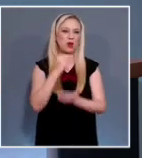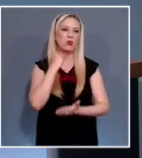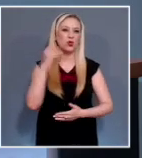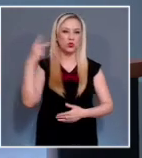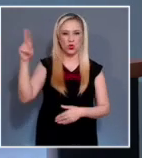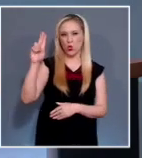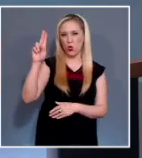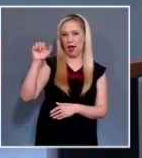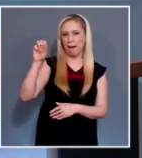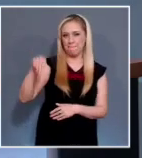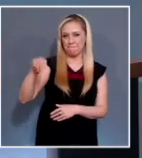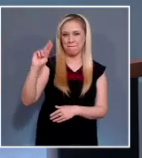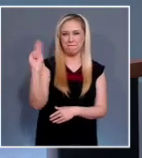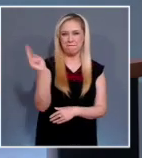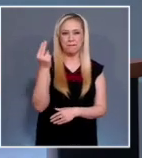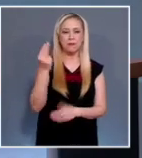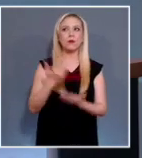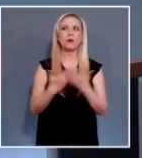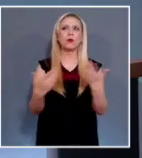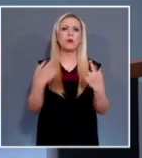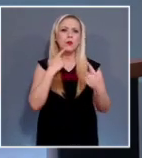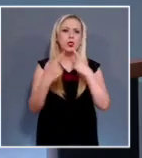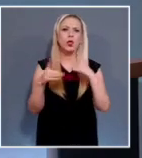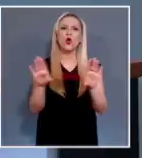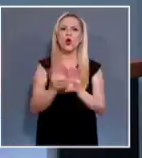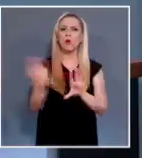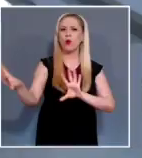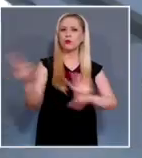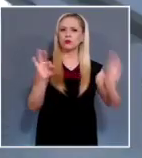y el proceso de designación de ministras y ministros.